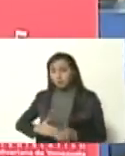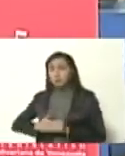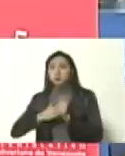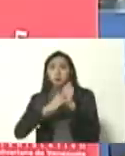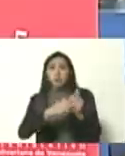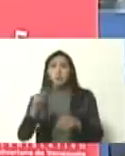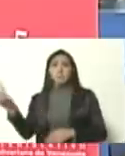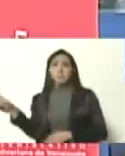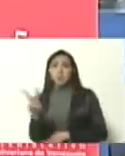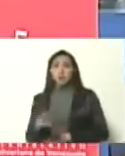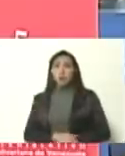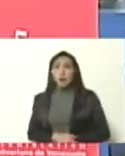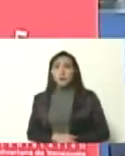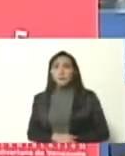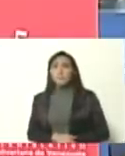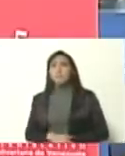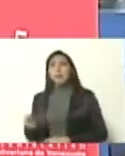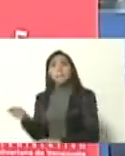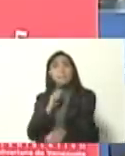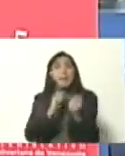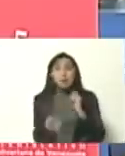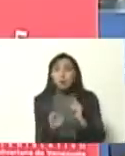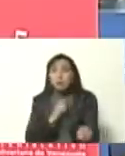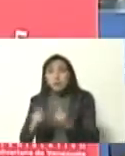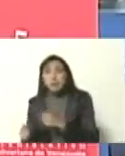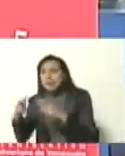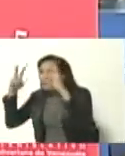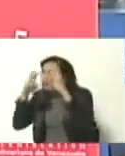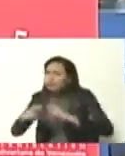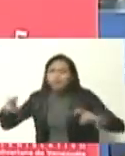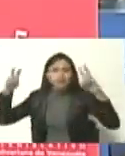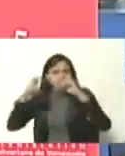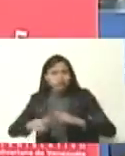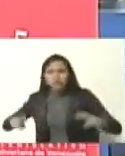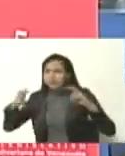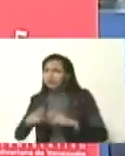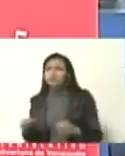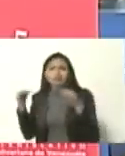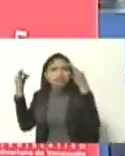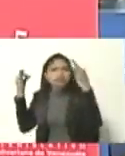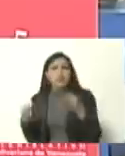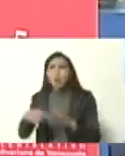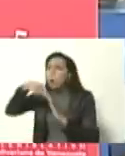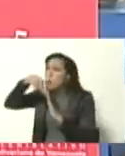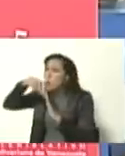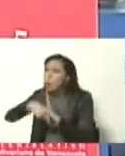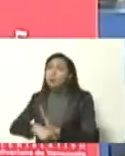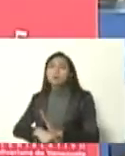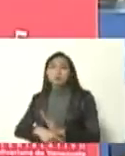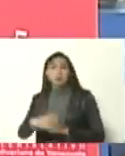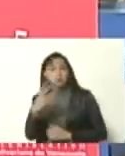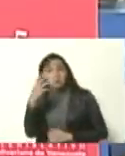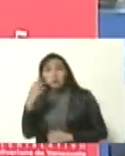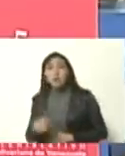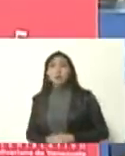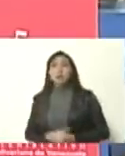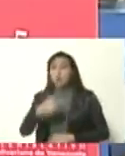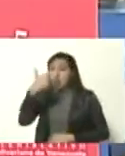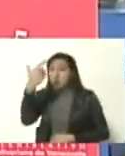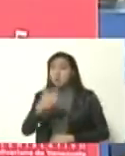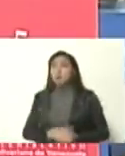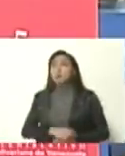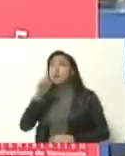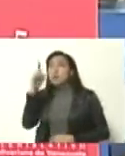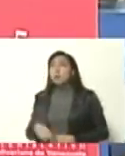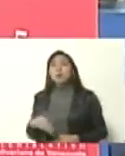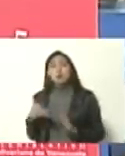Venezolana, periodistas que han hecho investigaciones profundas, acuciosas, serias, sobre los